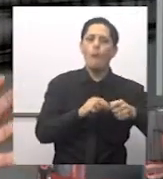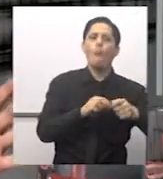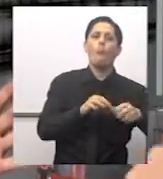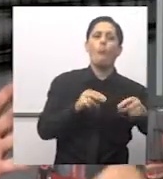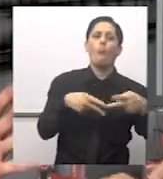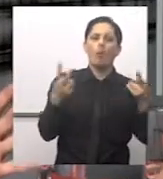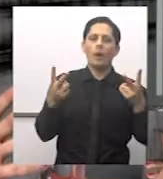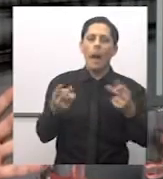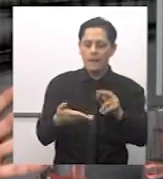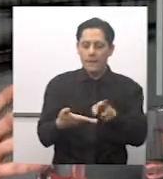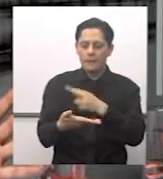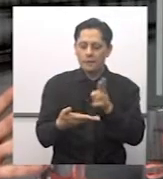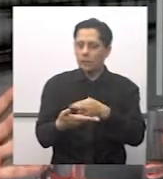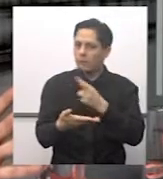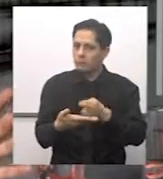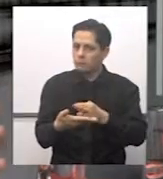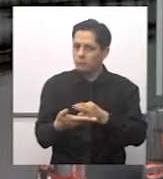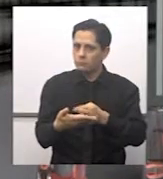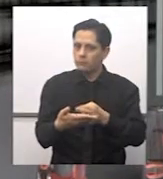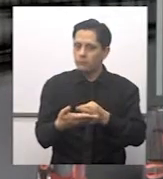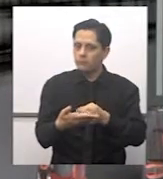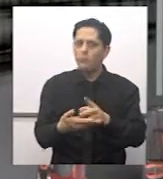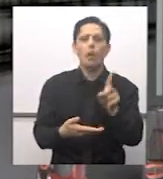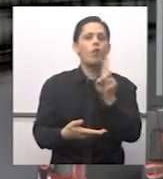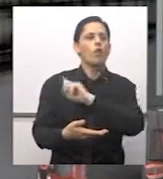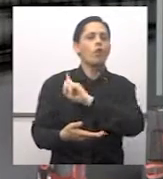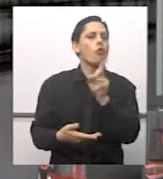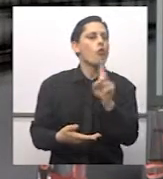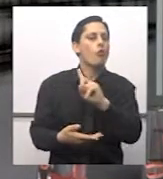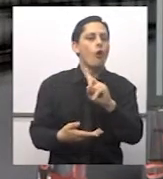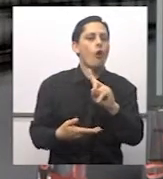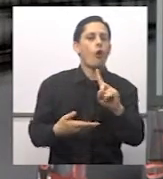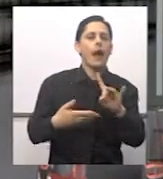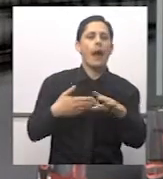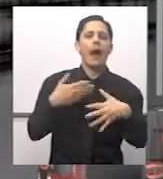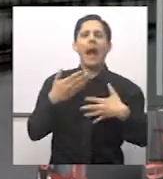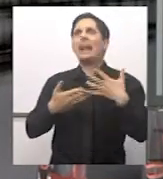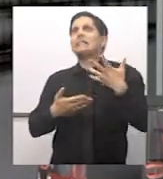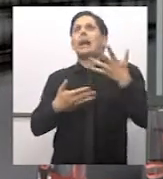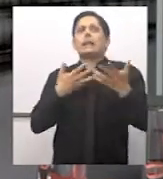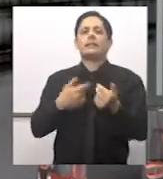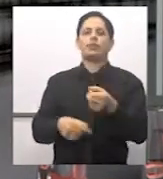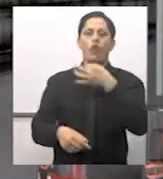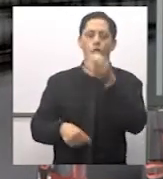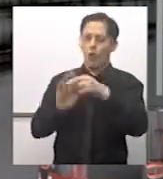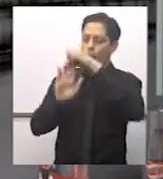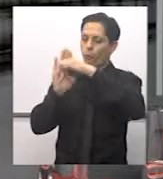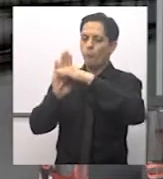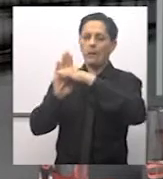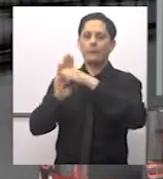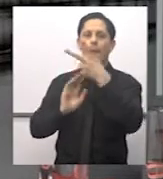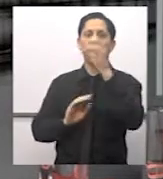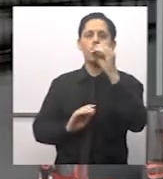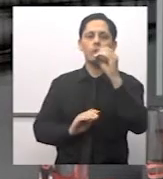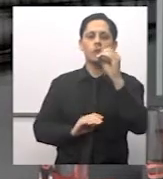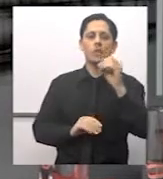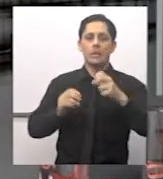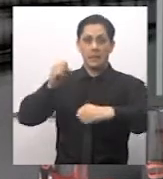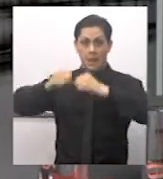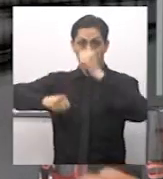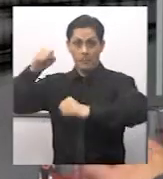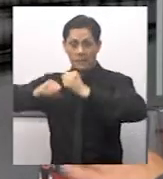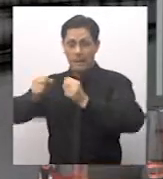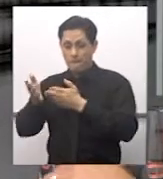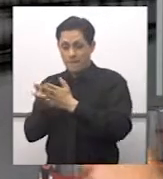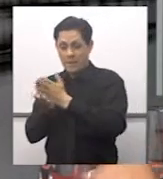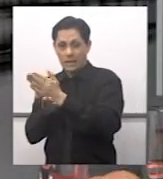No exageraría si le nombro 20 proyectos regionales en que las empresas construyen, empiezan a construir, cobran varios estados de